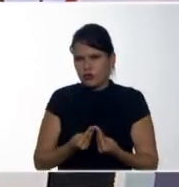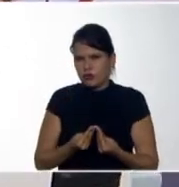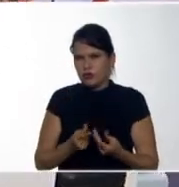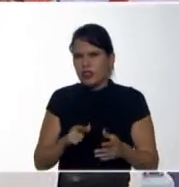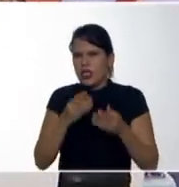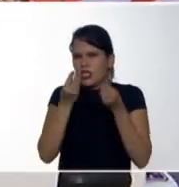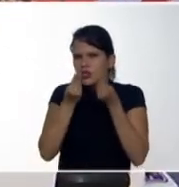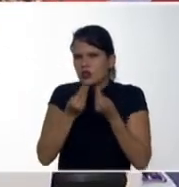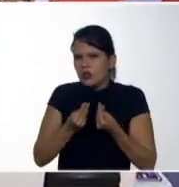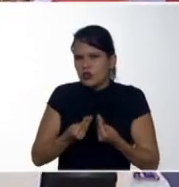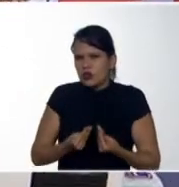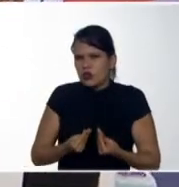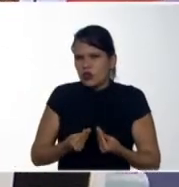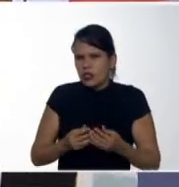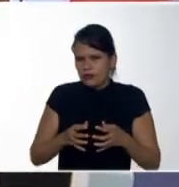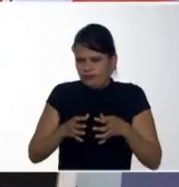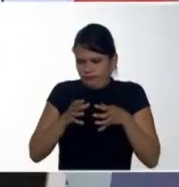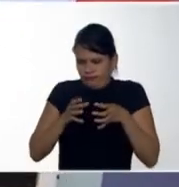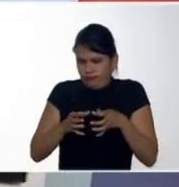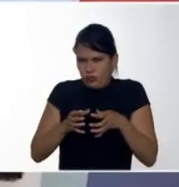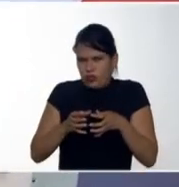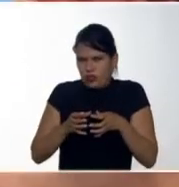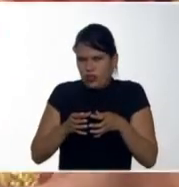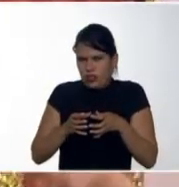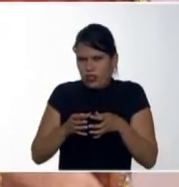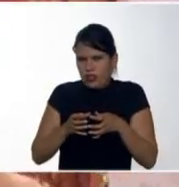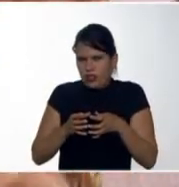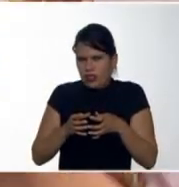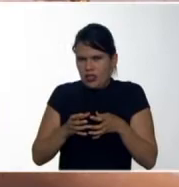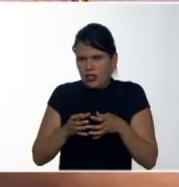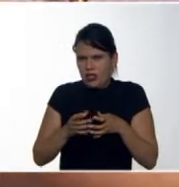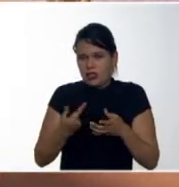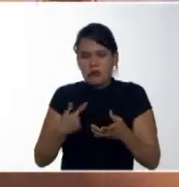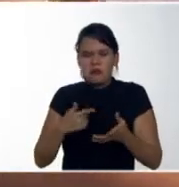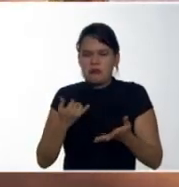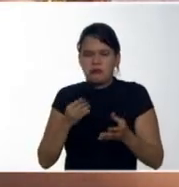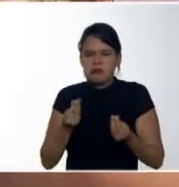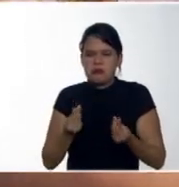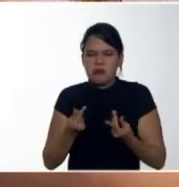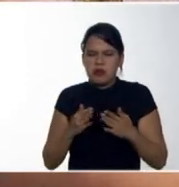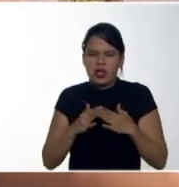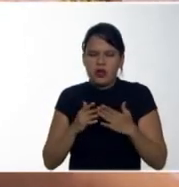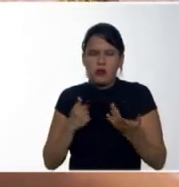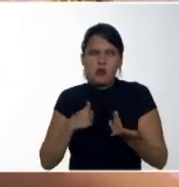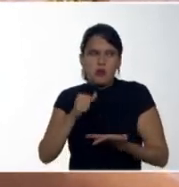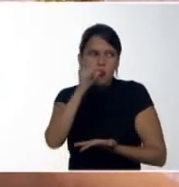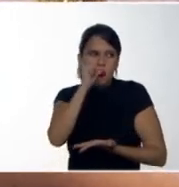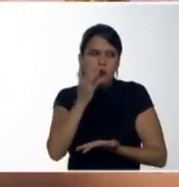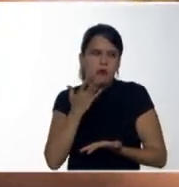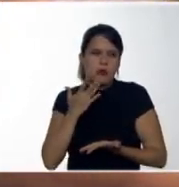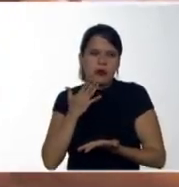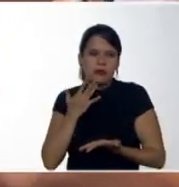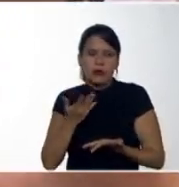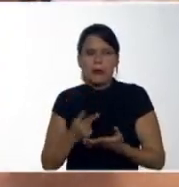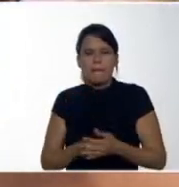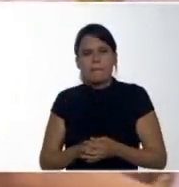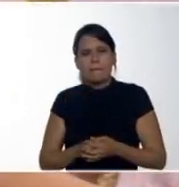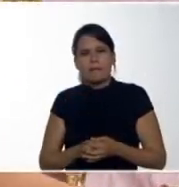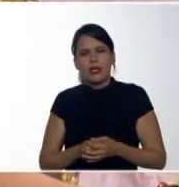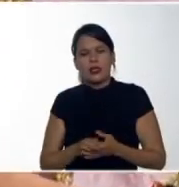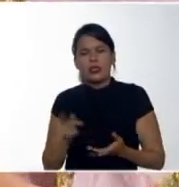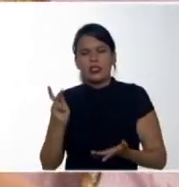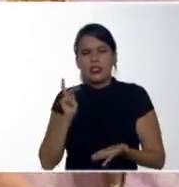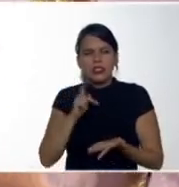Esta solución está concentrada, así como ocurre en muchos de nuestros hogares. Un jugo, por ejemplo, pero resulta que llegaron